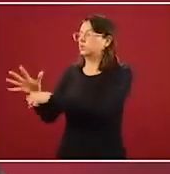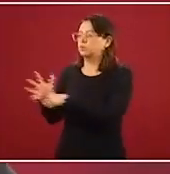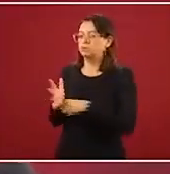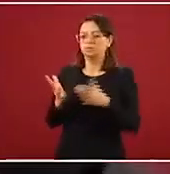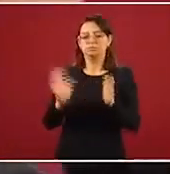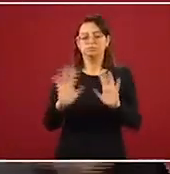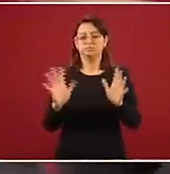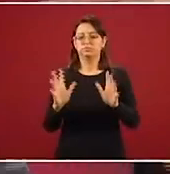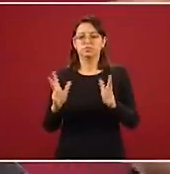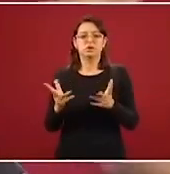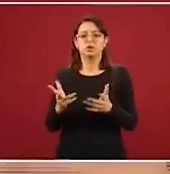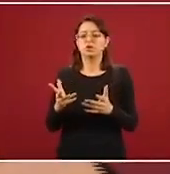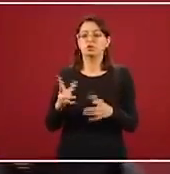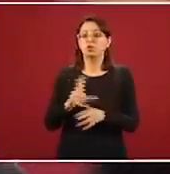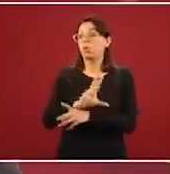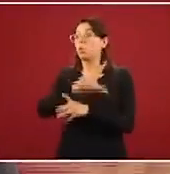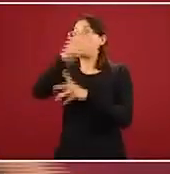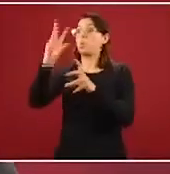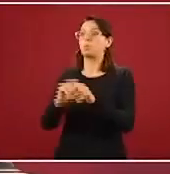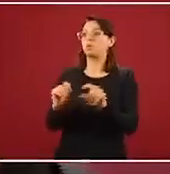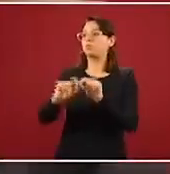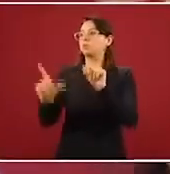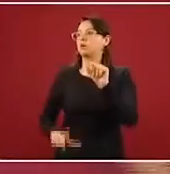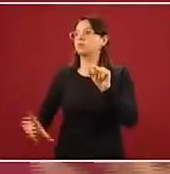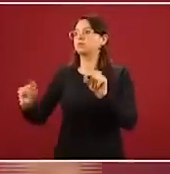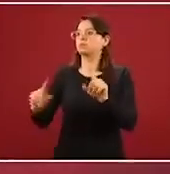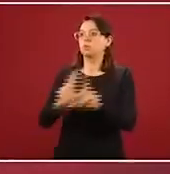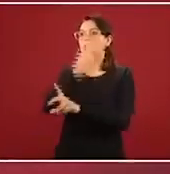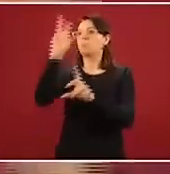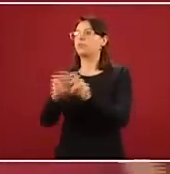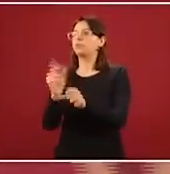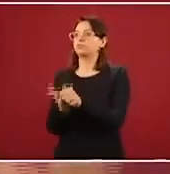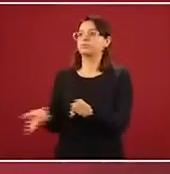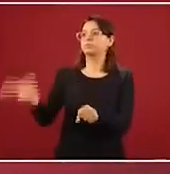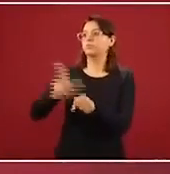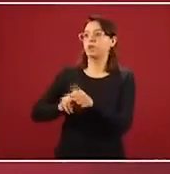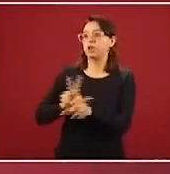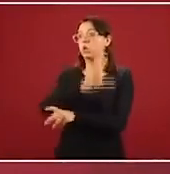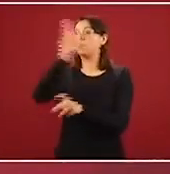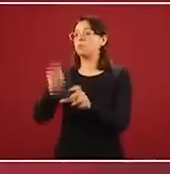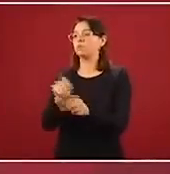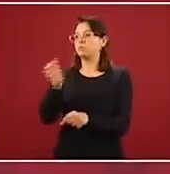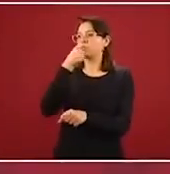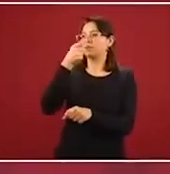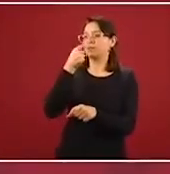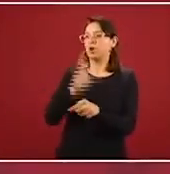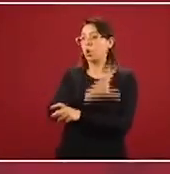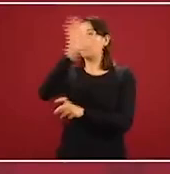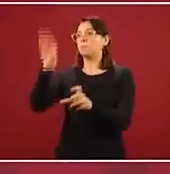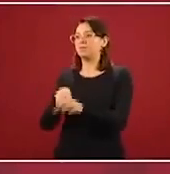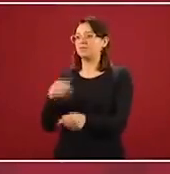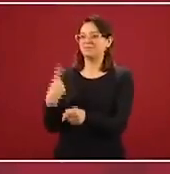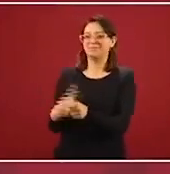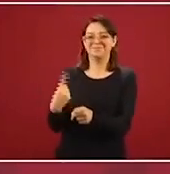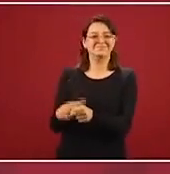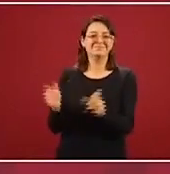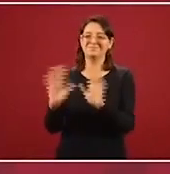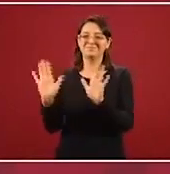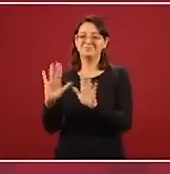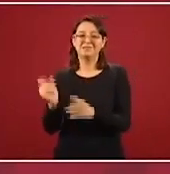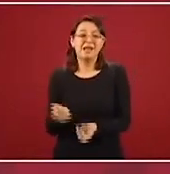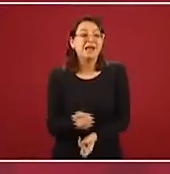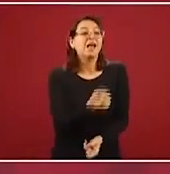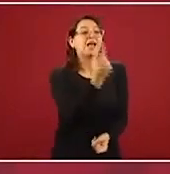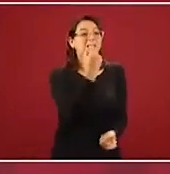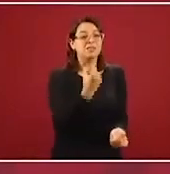un desabasto generalizado en todos los medicamentos y en todas las clínicas para todos los padecimientos, cosa que no es así.